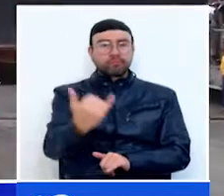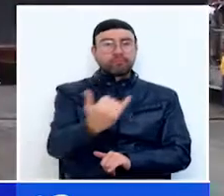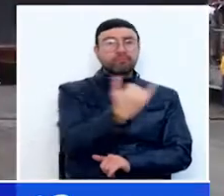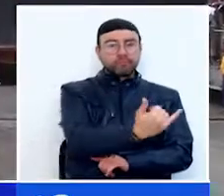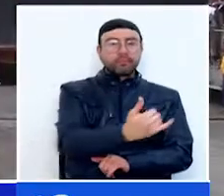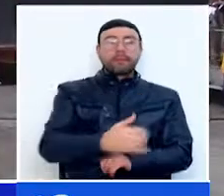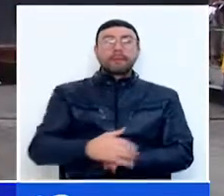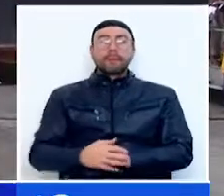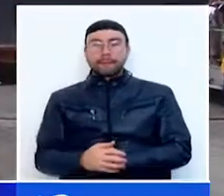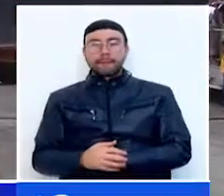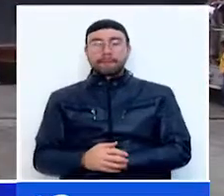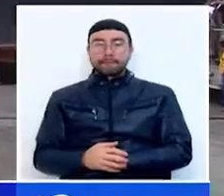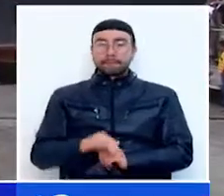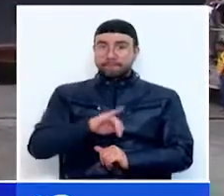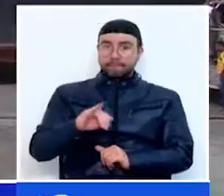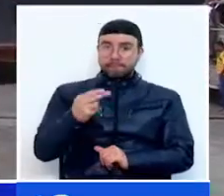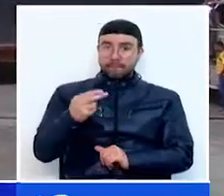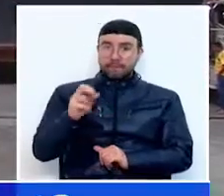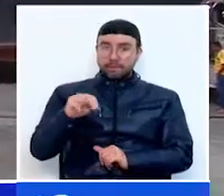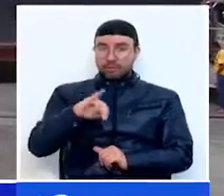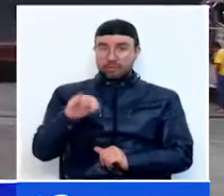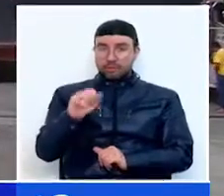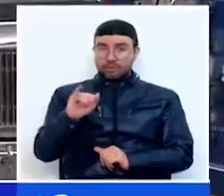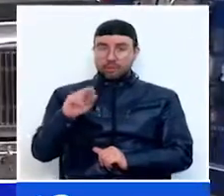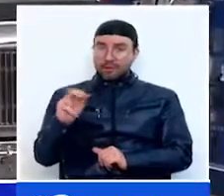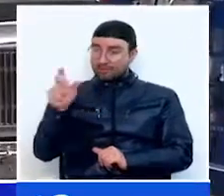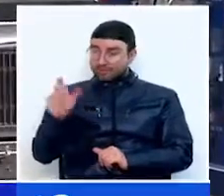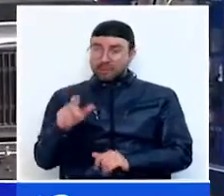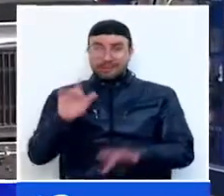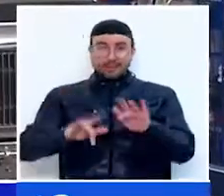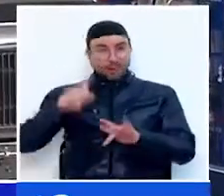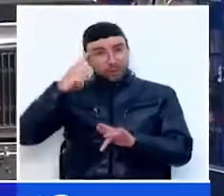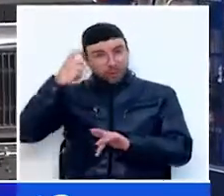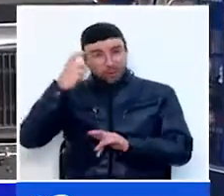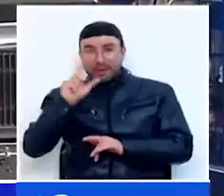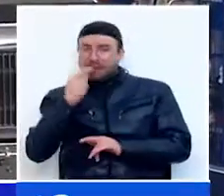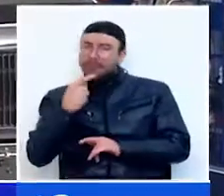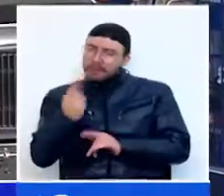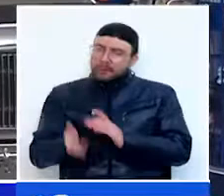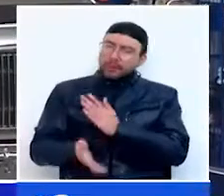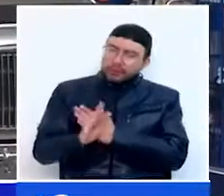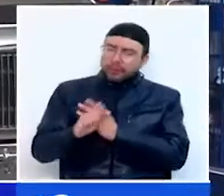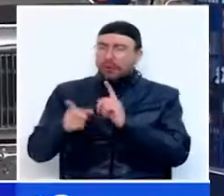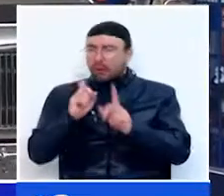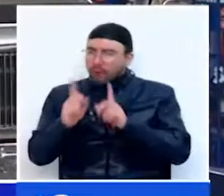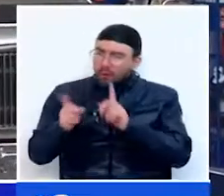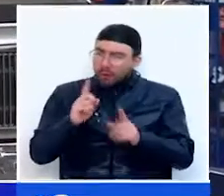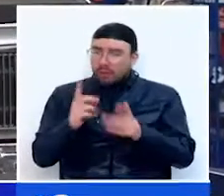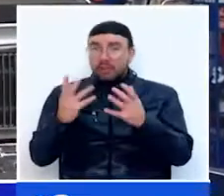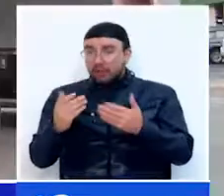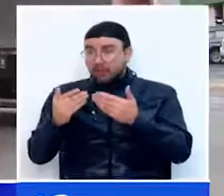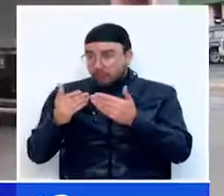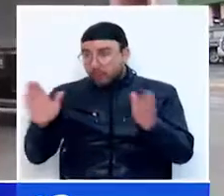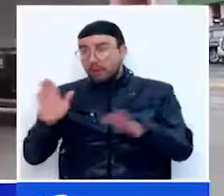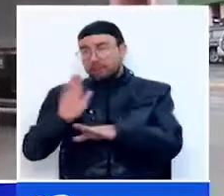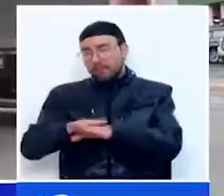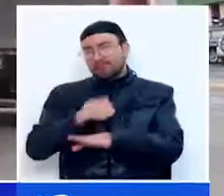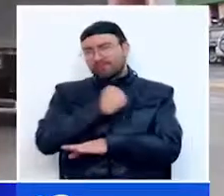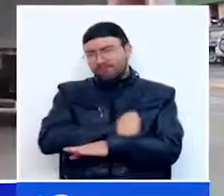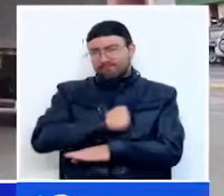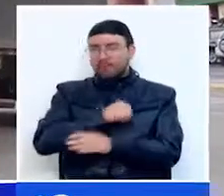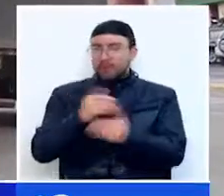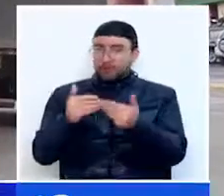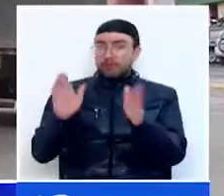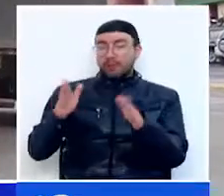manifestación. John Jairo Castaño Flores, secretario de Gobierno de Caldas, indicó que siguen los diálogos para esclarecer y abrir corredores humanitarios que